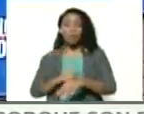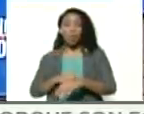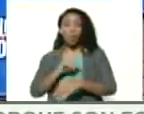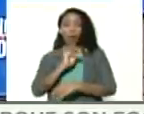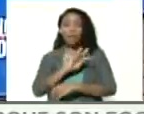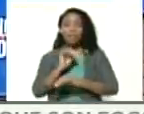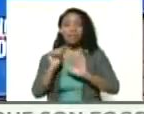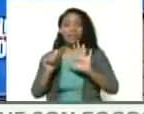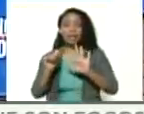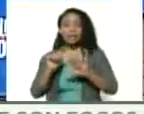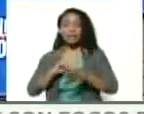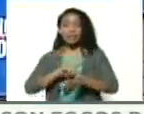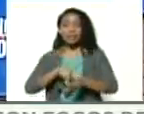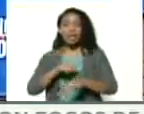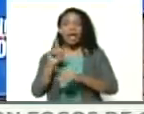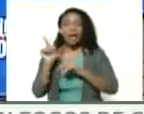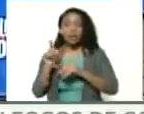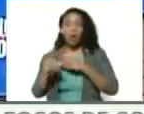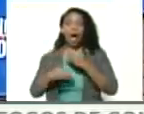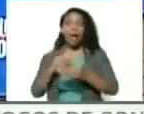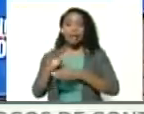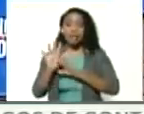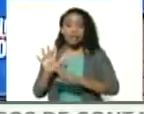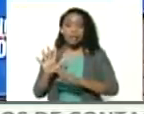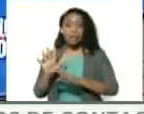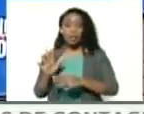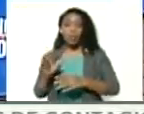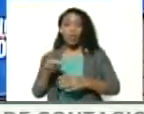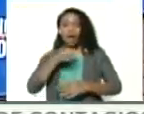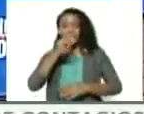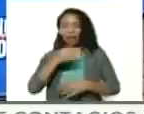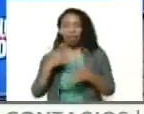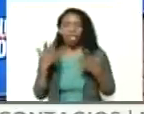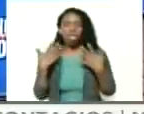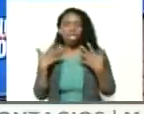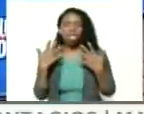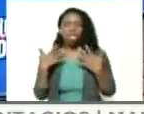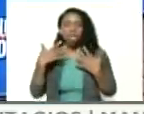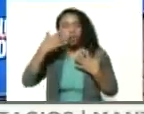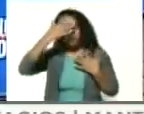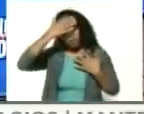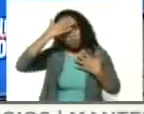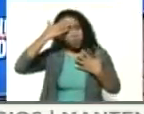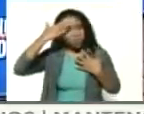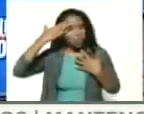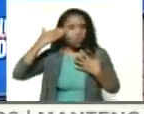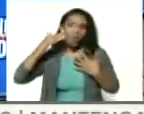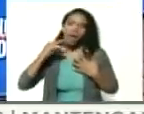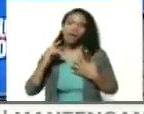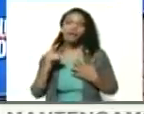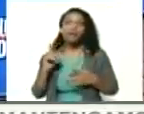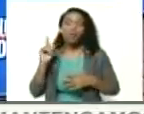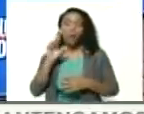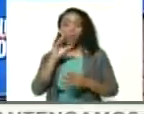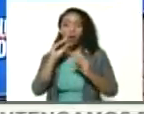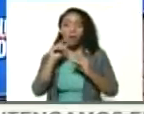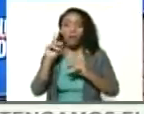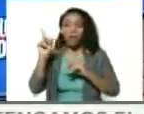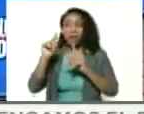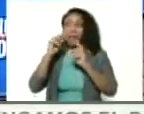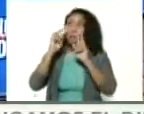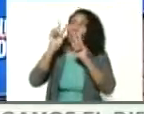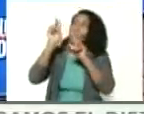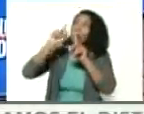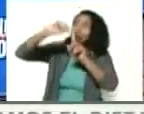2:50:46. Tenía que ser así, una tarde calurosa. Cuando hablaba Ernesto cayeron rayos y